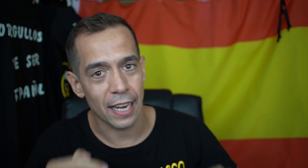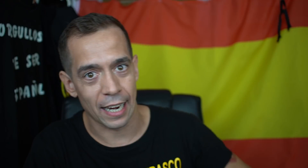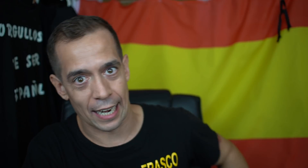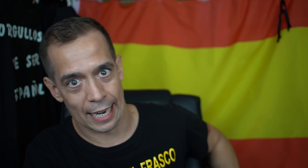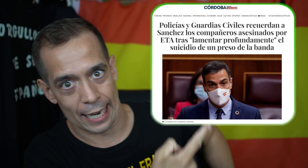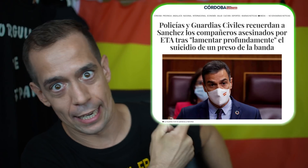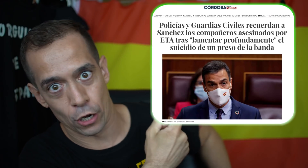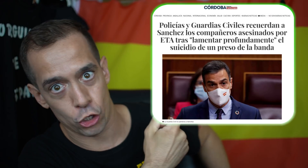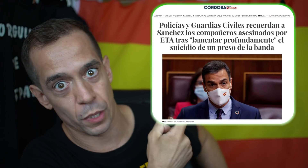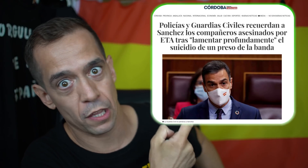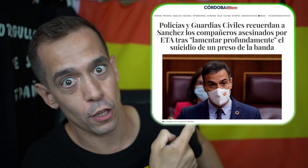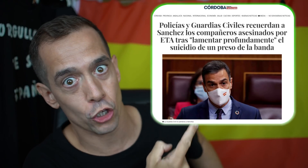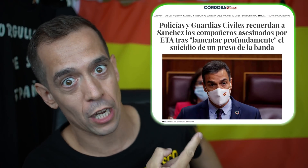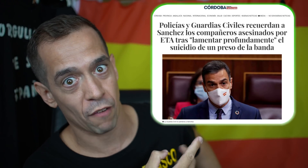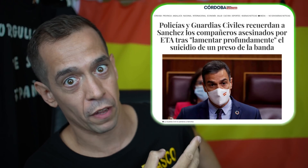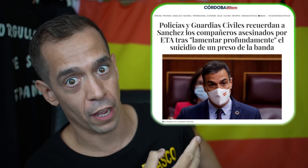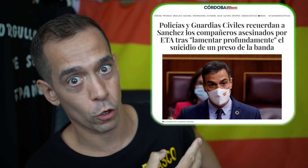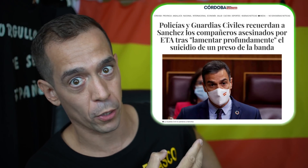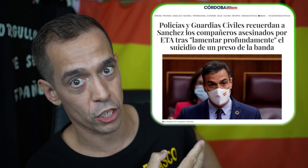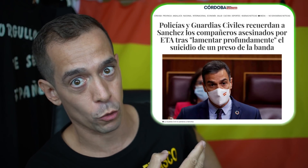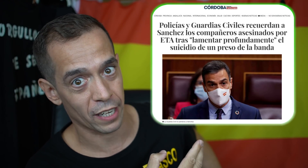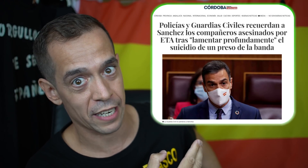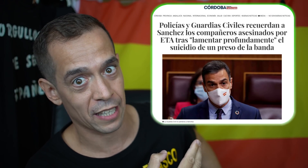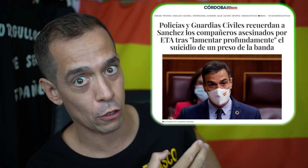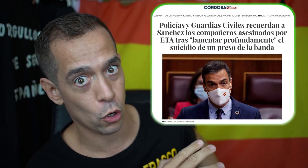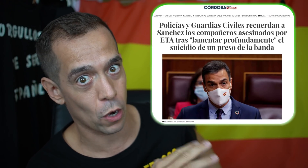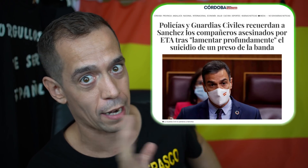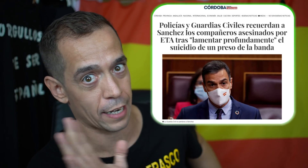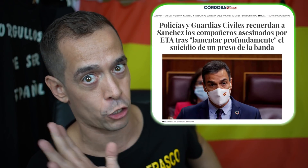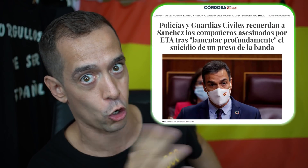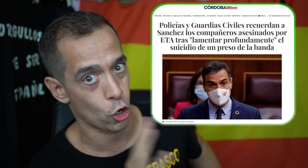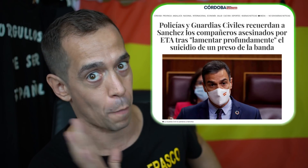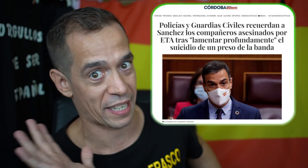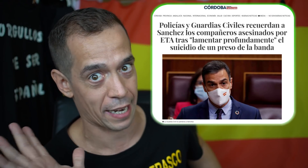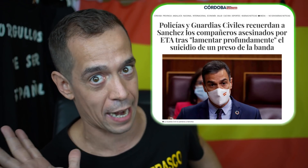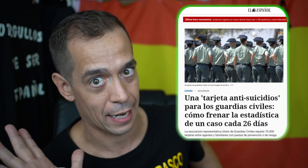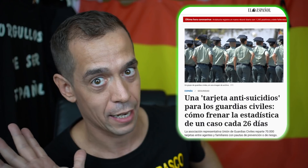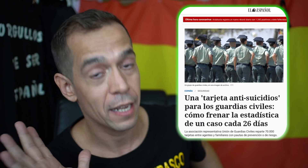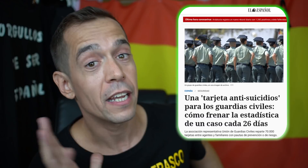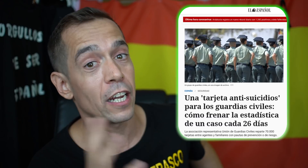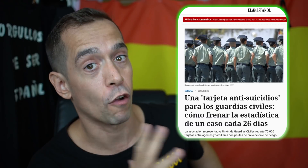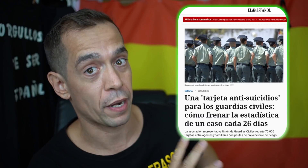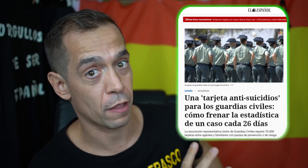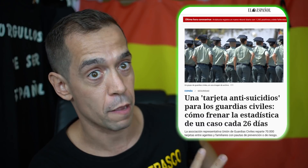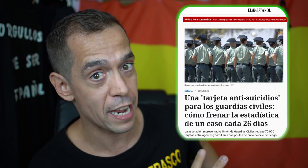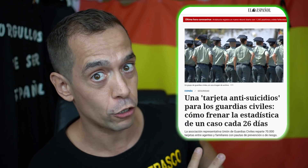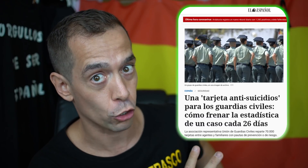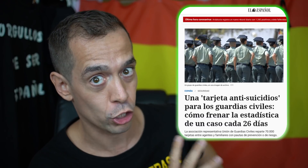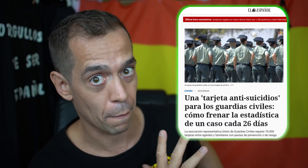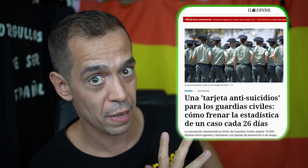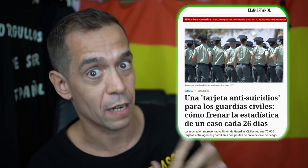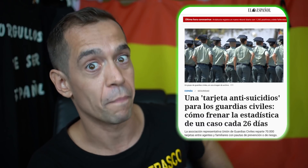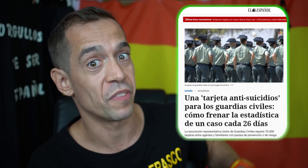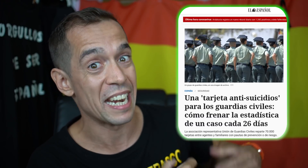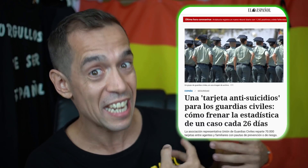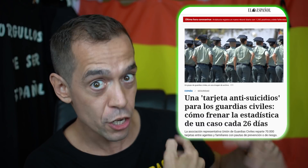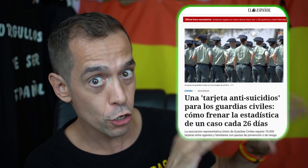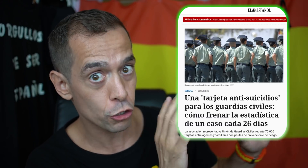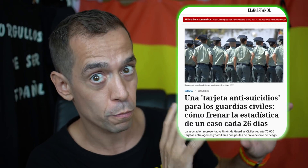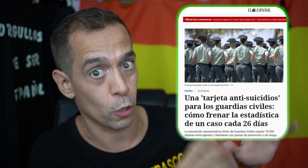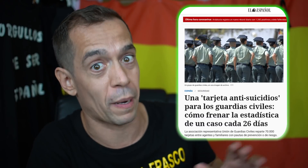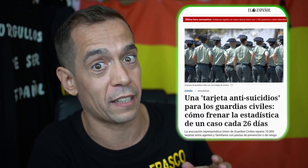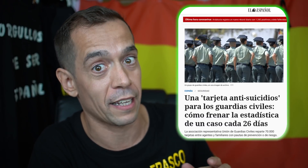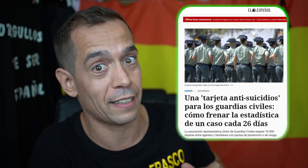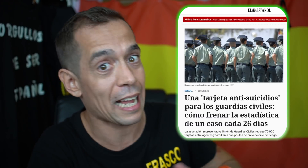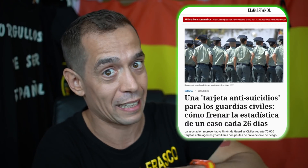también los suicidios de la Fuerza de Cuerpo de Seguridad del Estado, eso no pasa nada. Y los fallecimientos también de